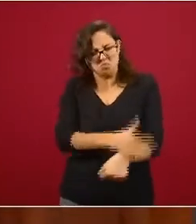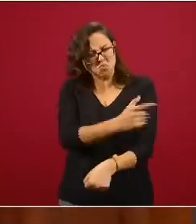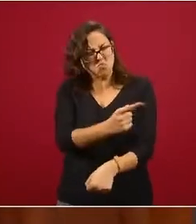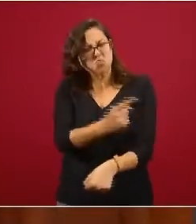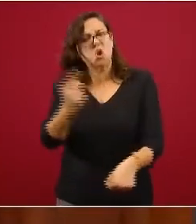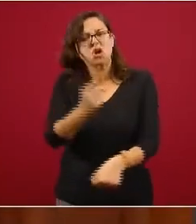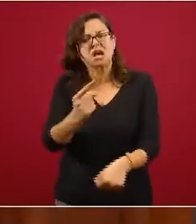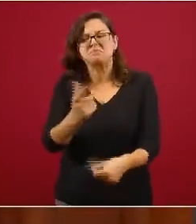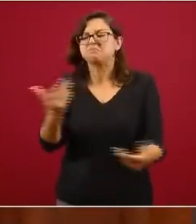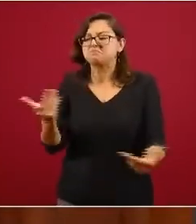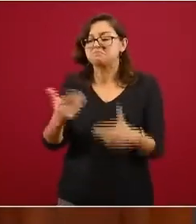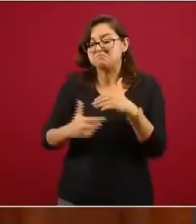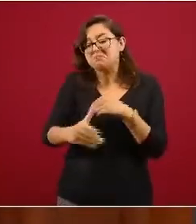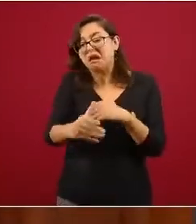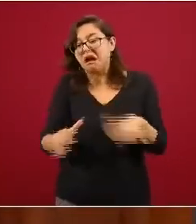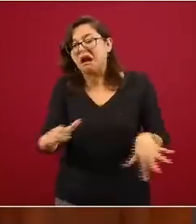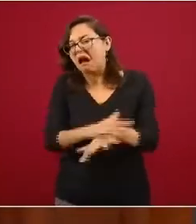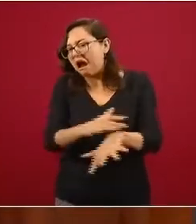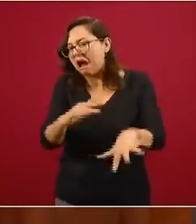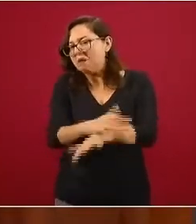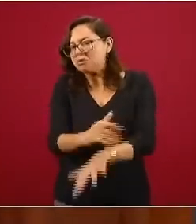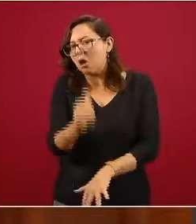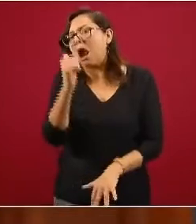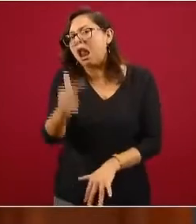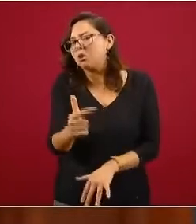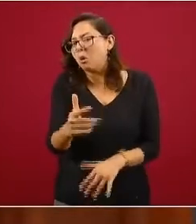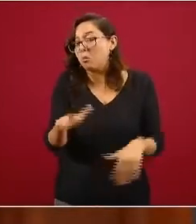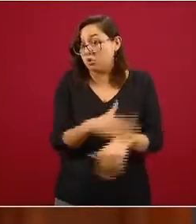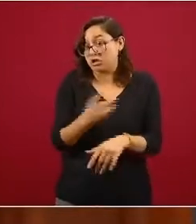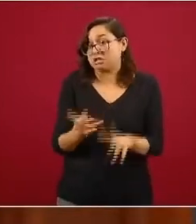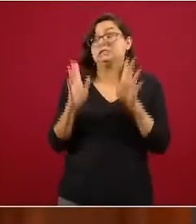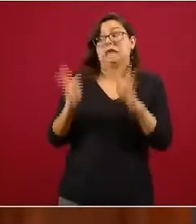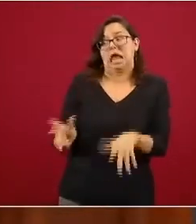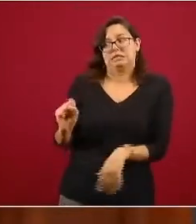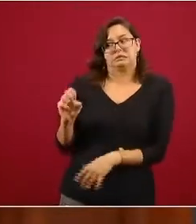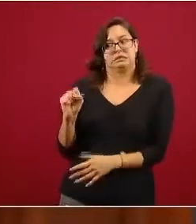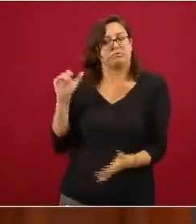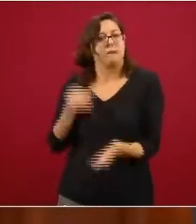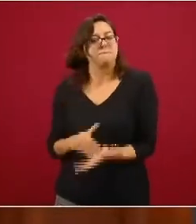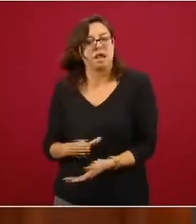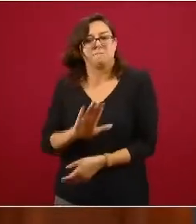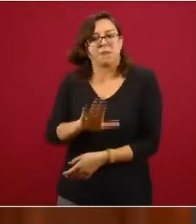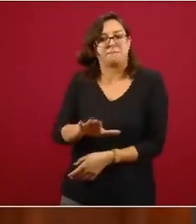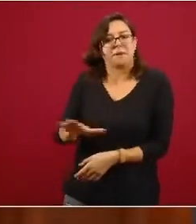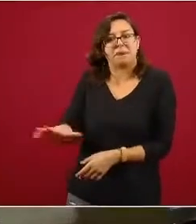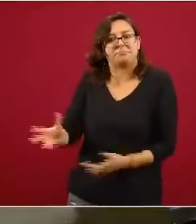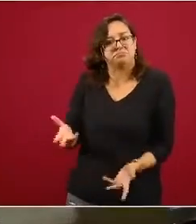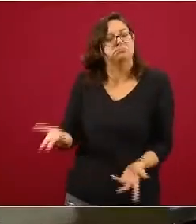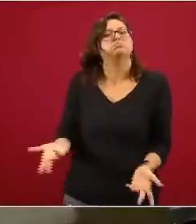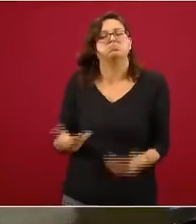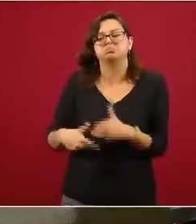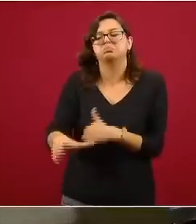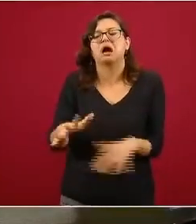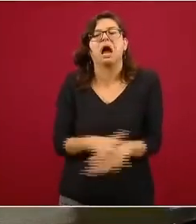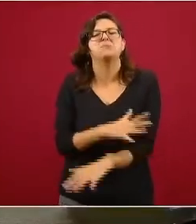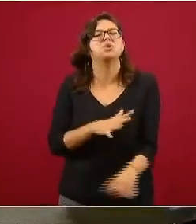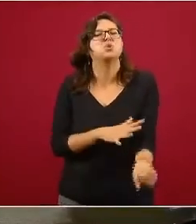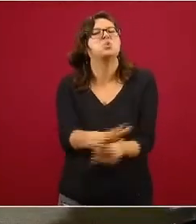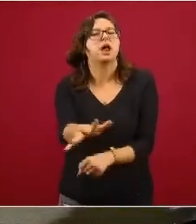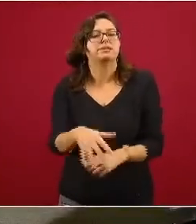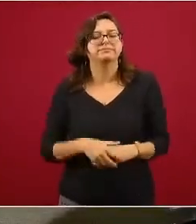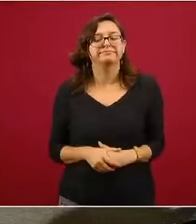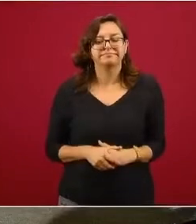las proyecciones a partir de que ya nos encontramos justamente pues ya con más de 60,000 fallecidos por COVID-19. Con todo